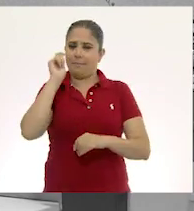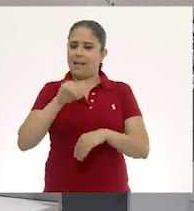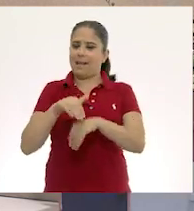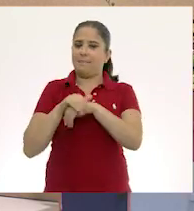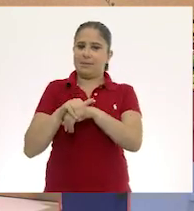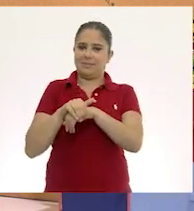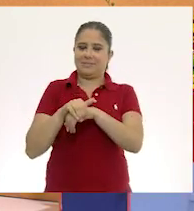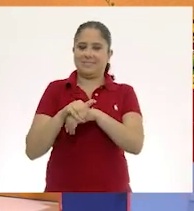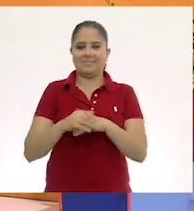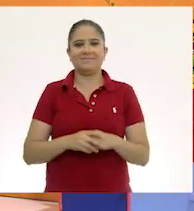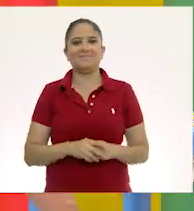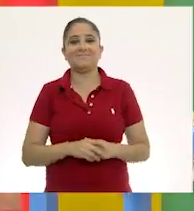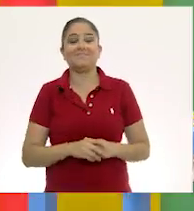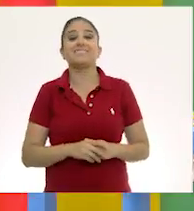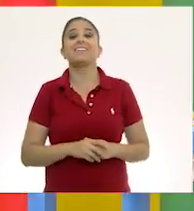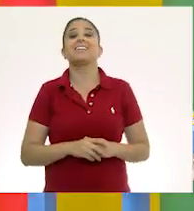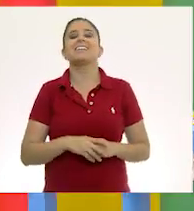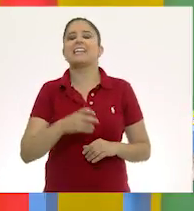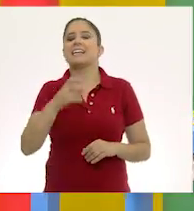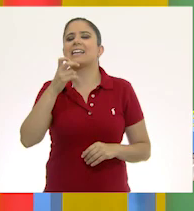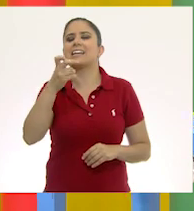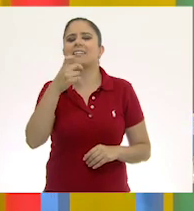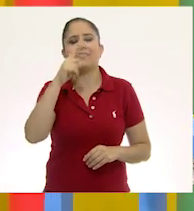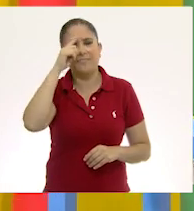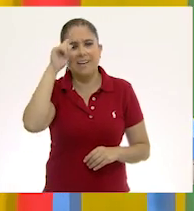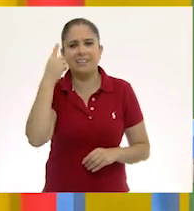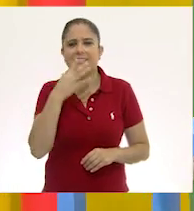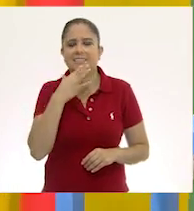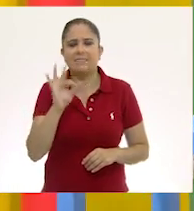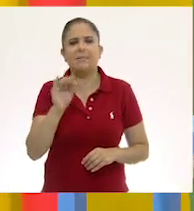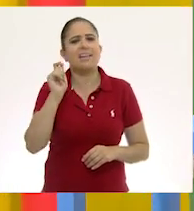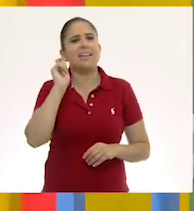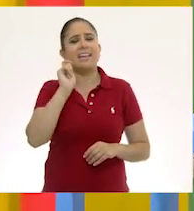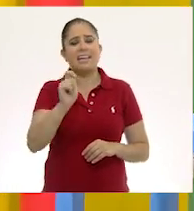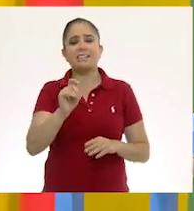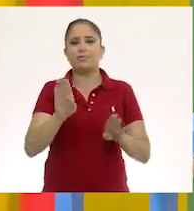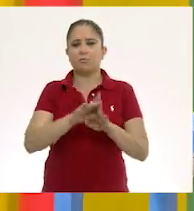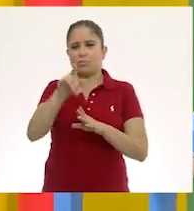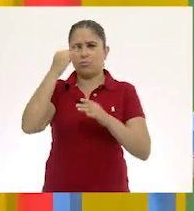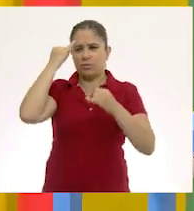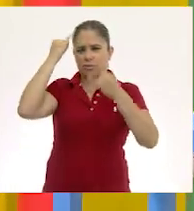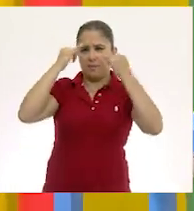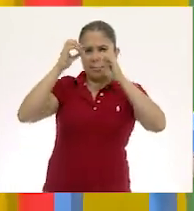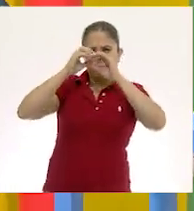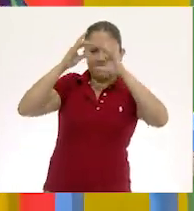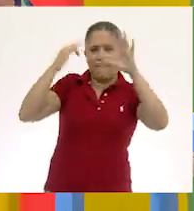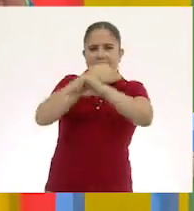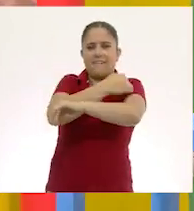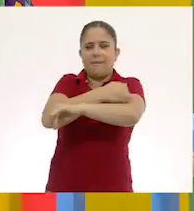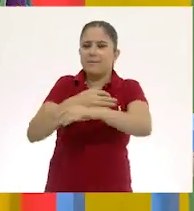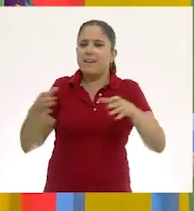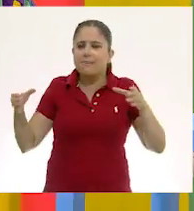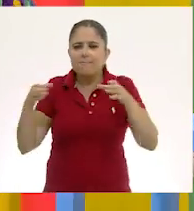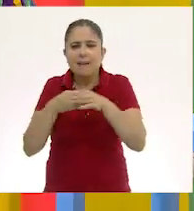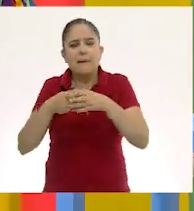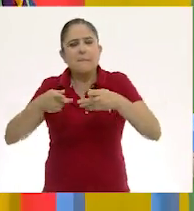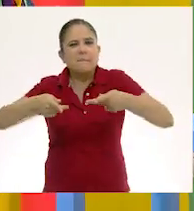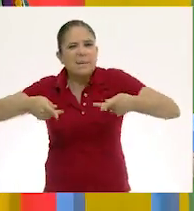amistades. Es muy sencillo. Se trata de imaginar una actividad en familia y